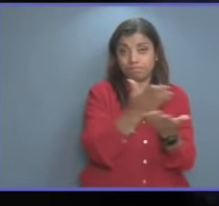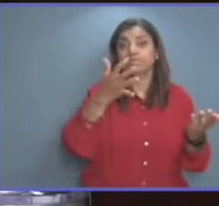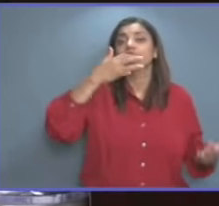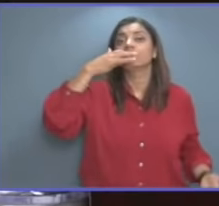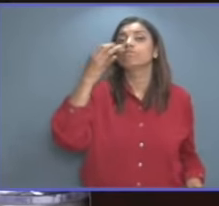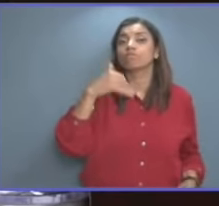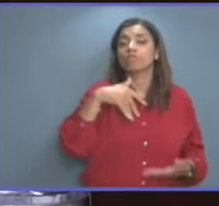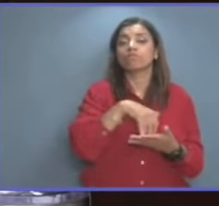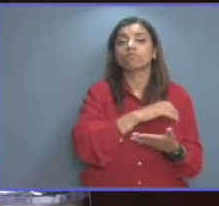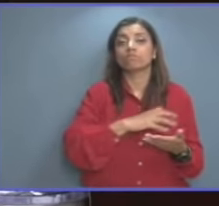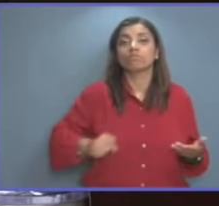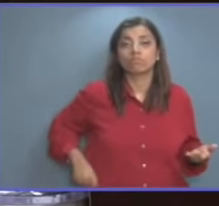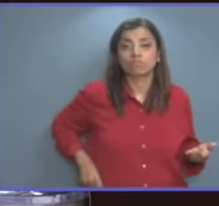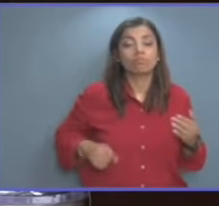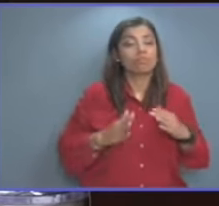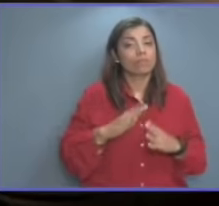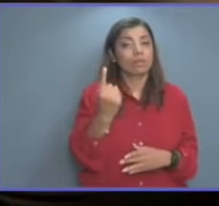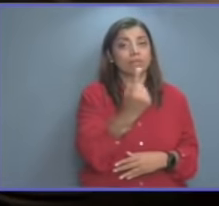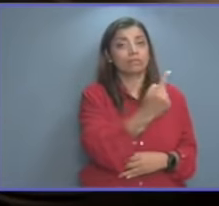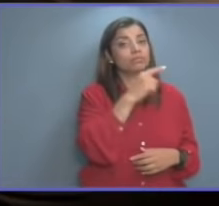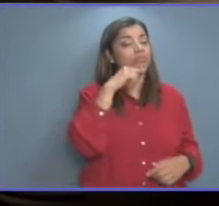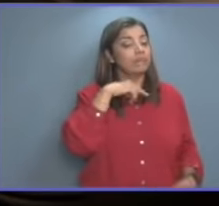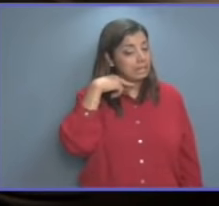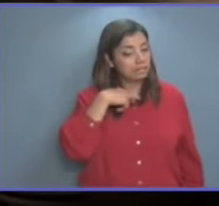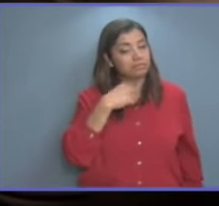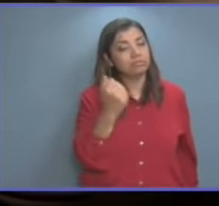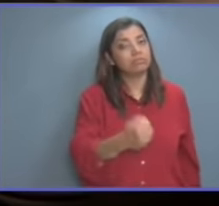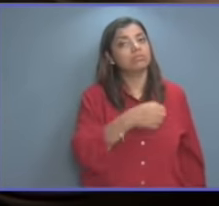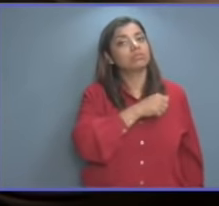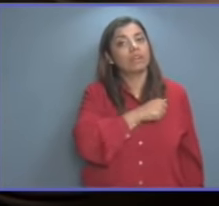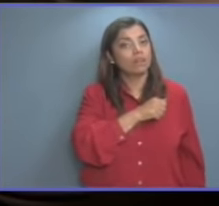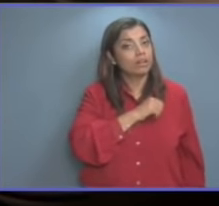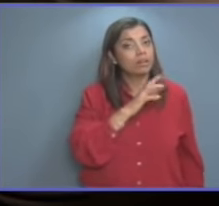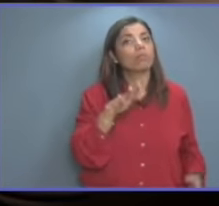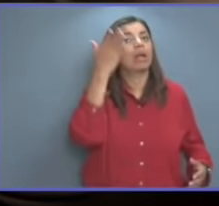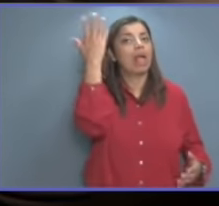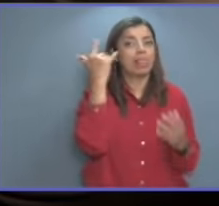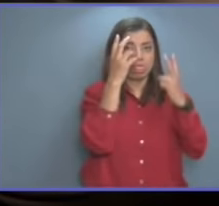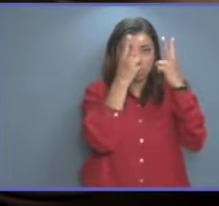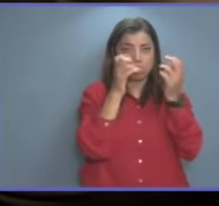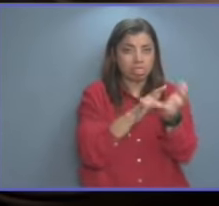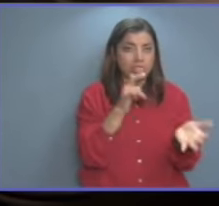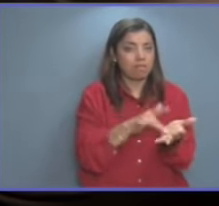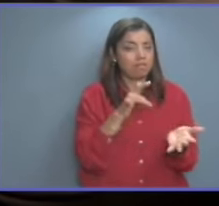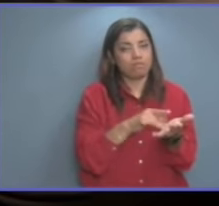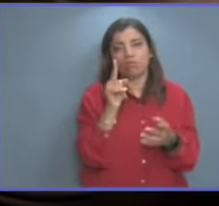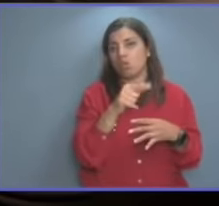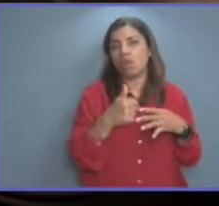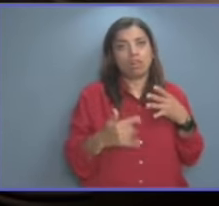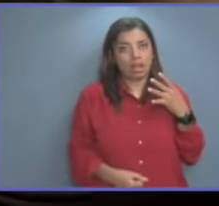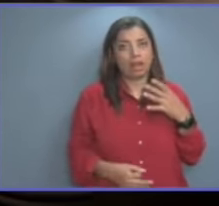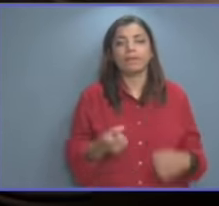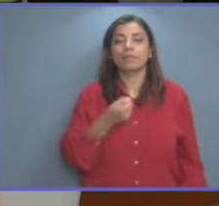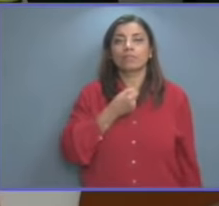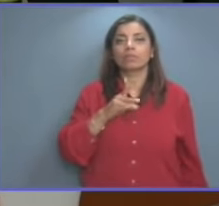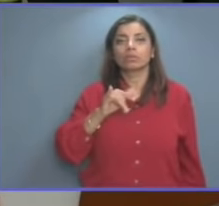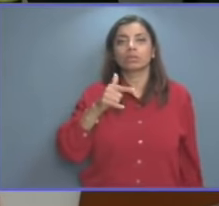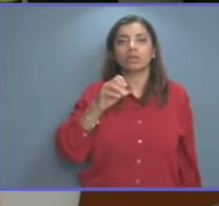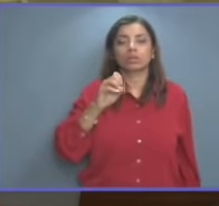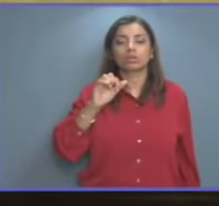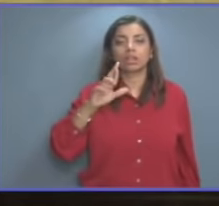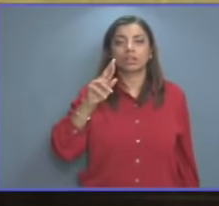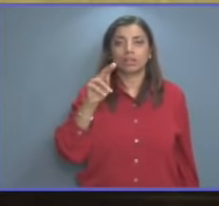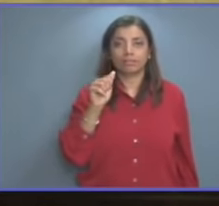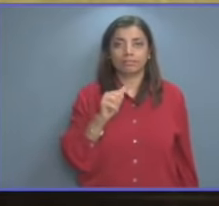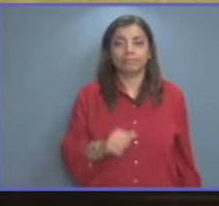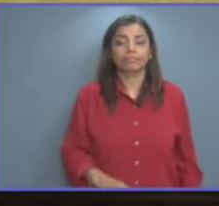pero además para que los involucrados respondan por el lucro despedido e ilegal diego serna noticiero legislativo